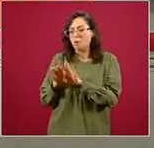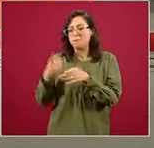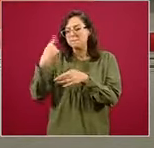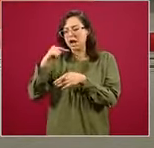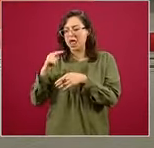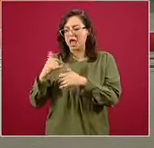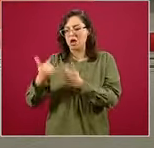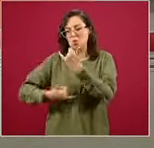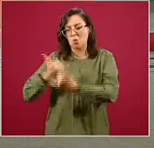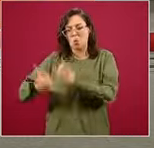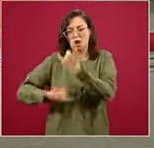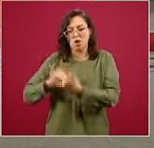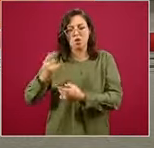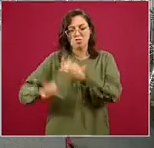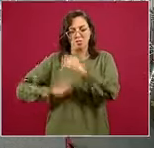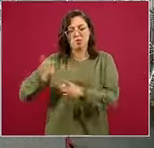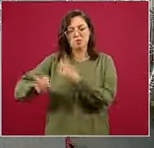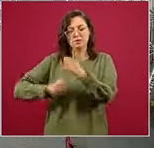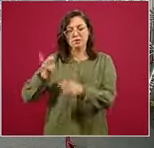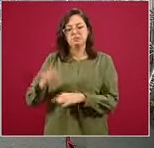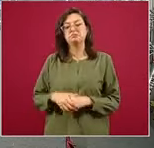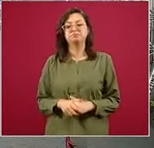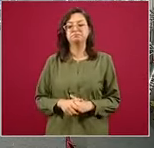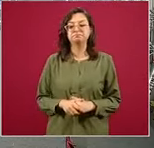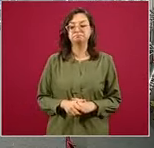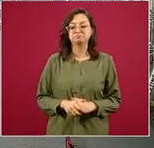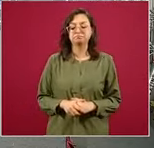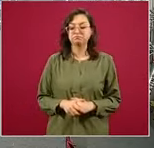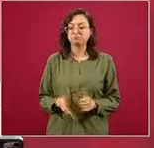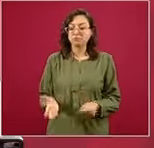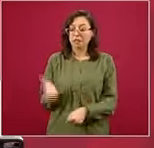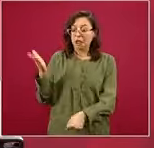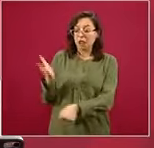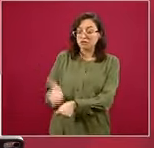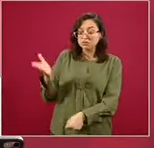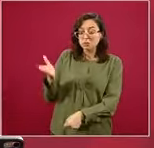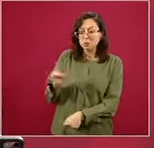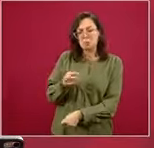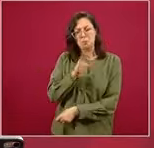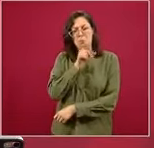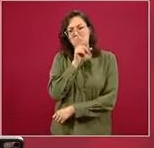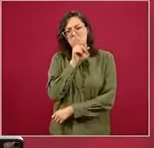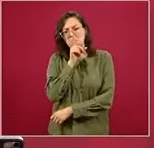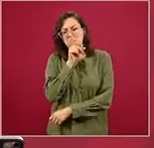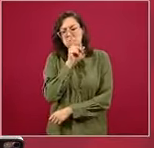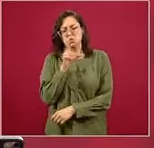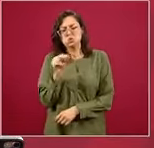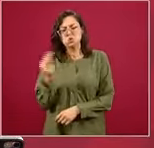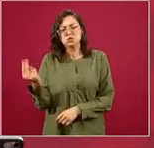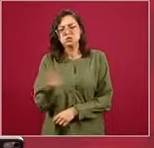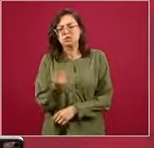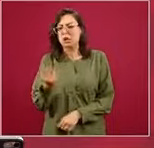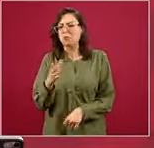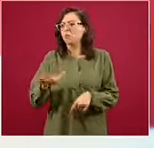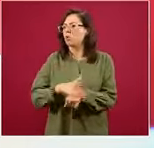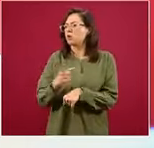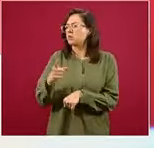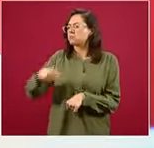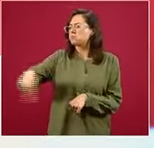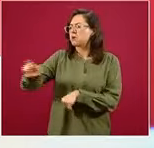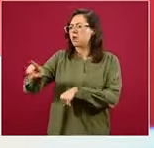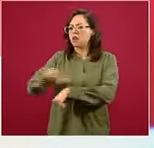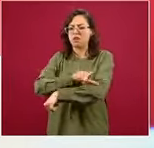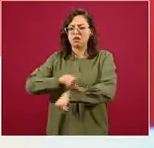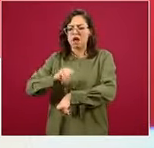seguridad sanitaria. No vemos necesidad de una sanción en la medida en que ha habido una muy buena disposición por parte de la